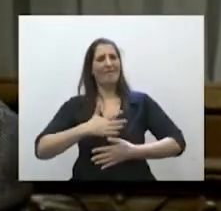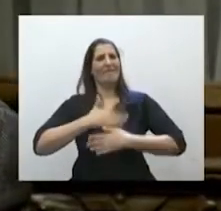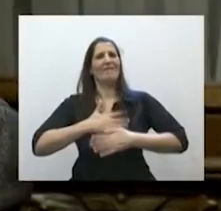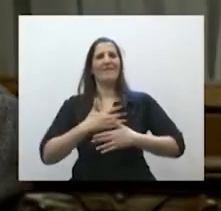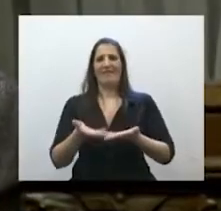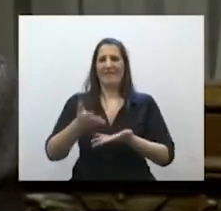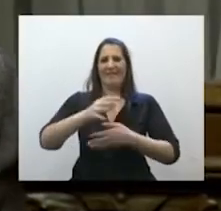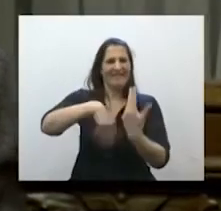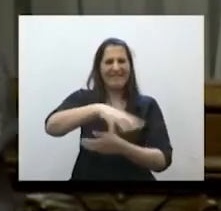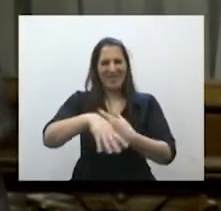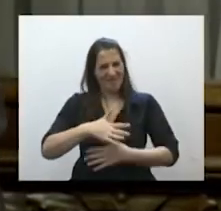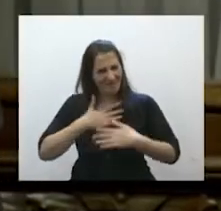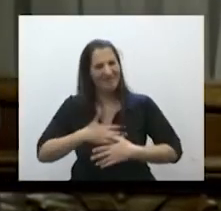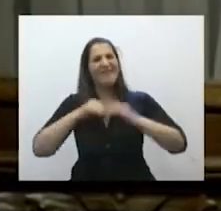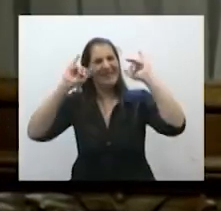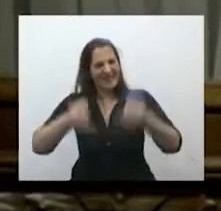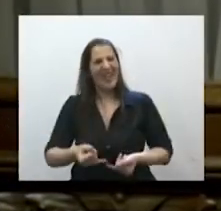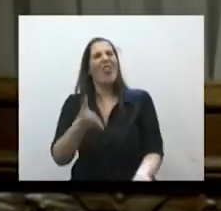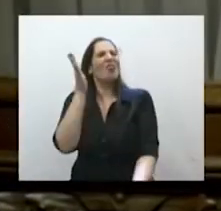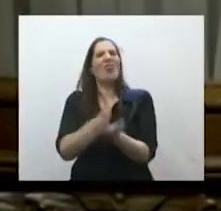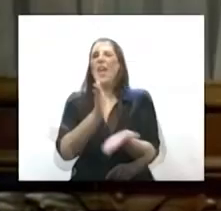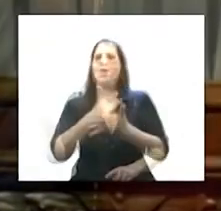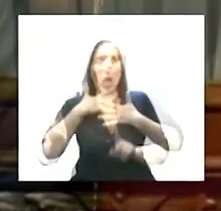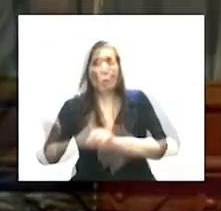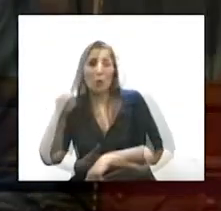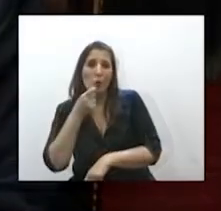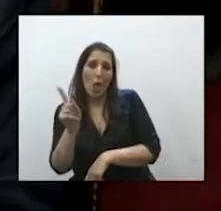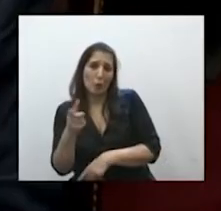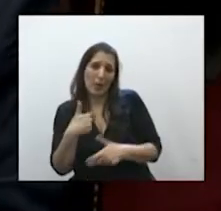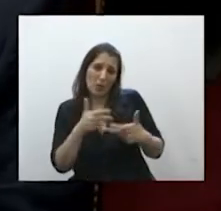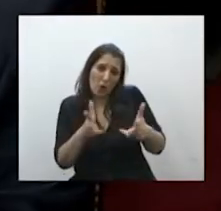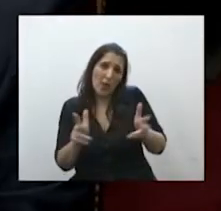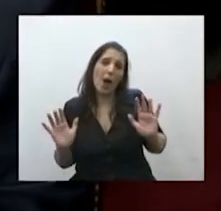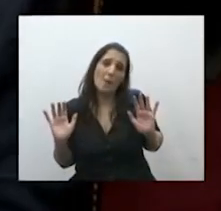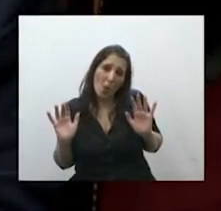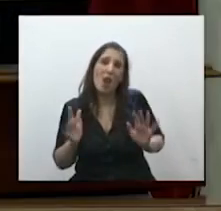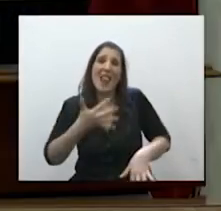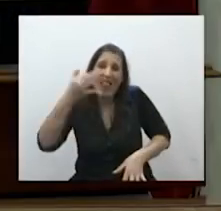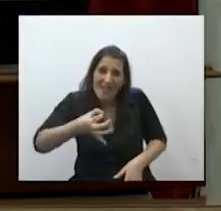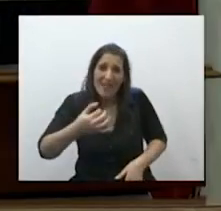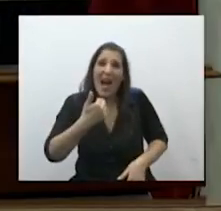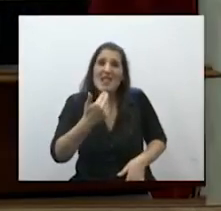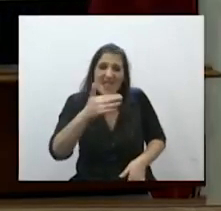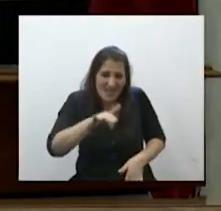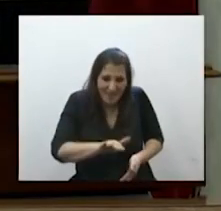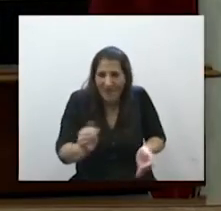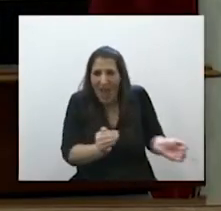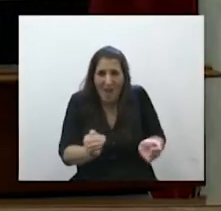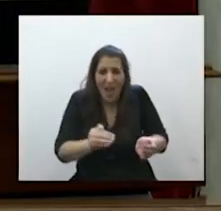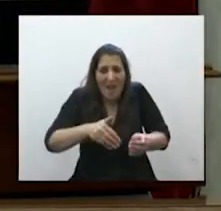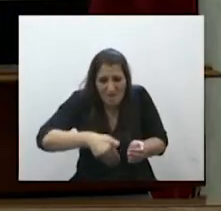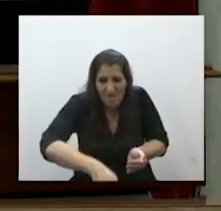presidenta, que es un derecho humano fundamental. Pero en realidad es un niño que está por nacer y en